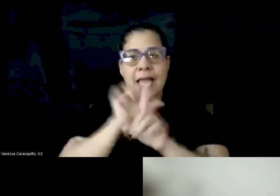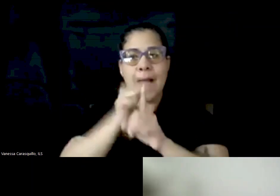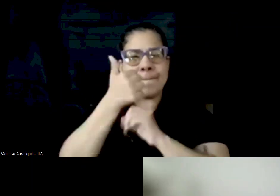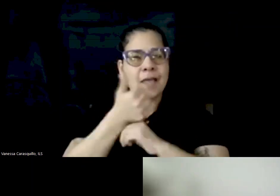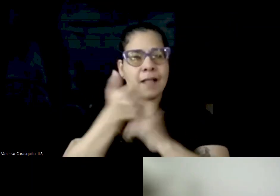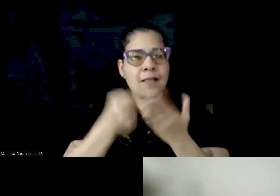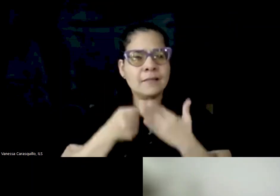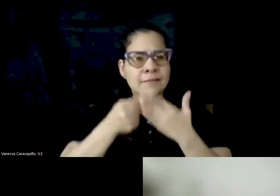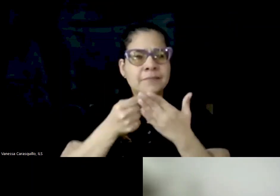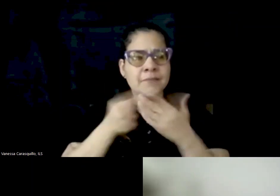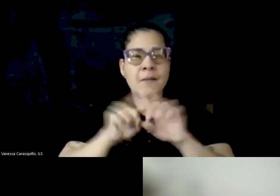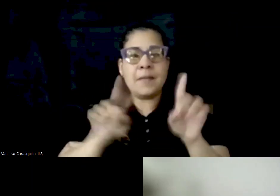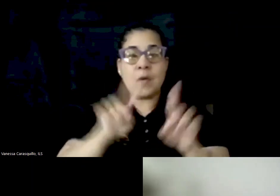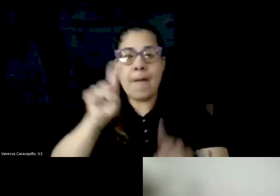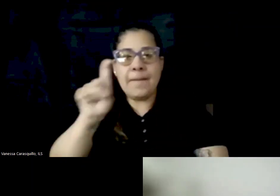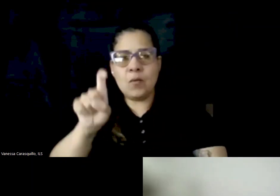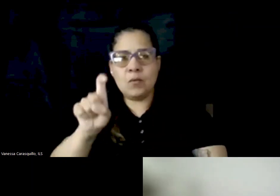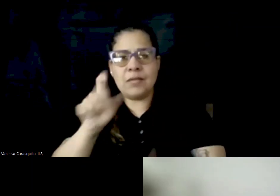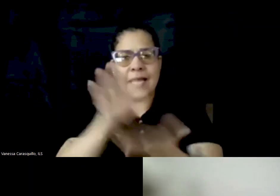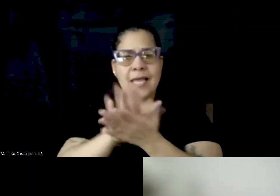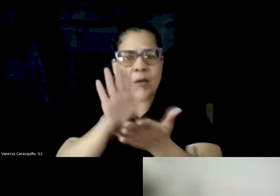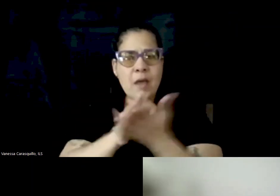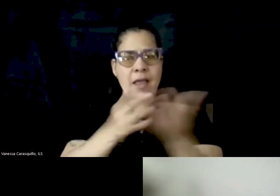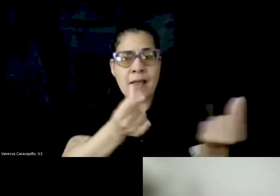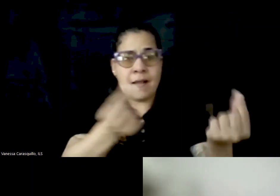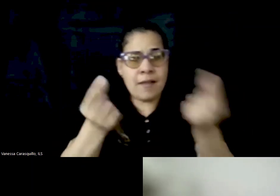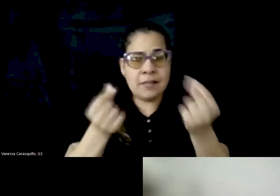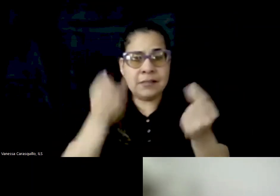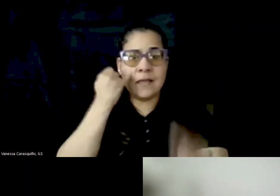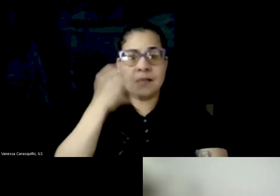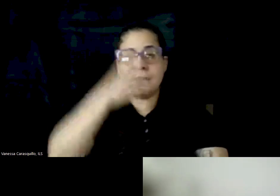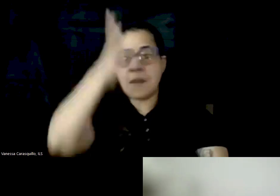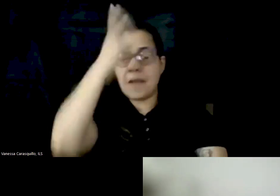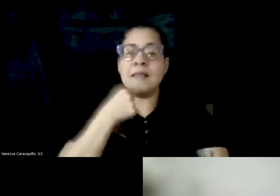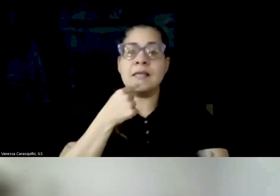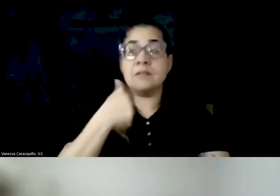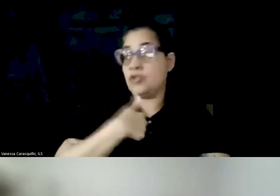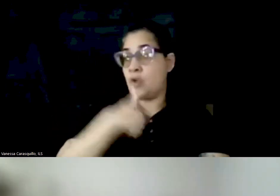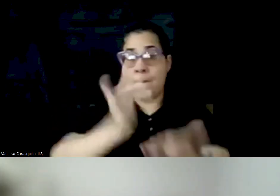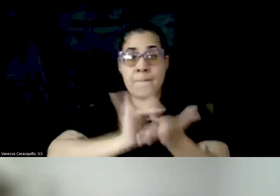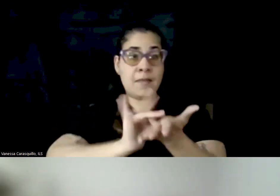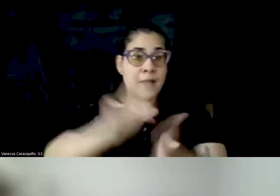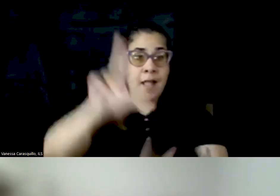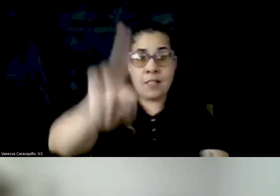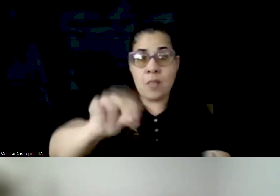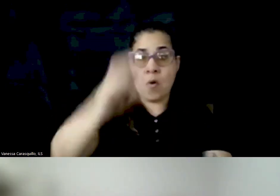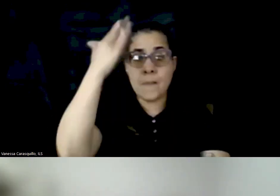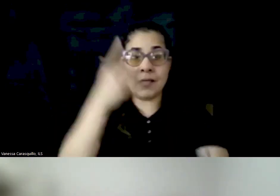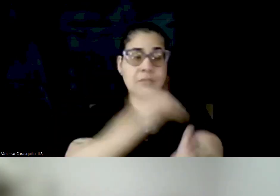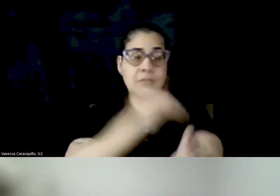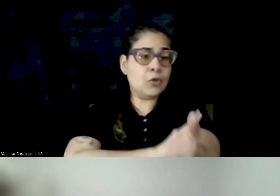pregunta es, ¿qué puede hacer una escuela cuando un padre dice, no, yo no voy a medicar a mi hijo porque eso es droga y yo no lo quiero